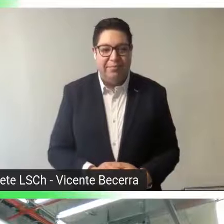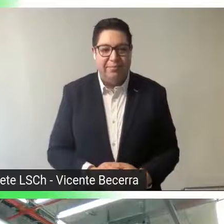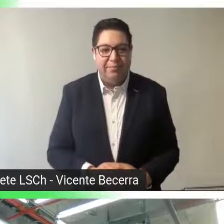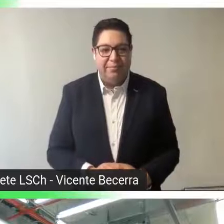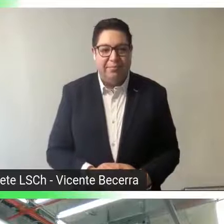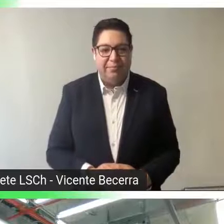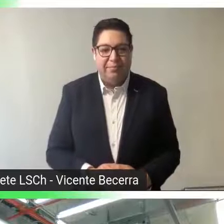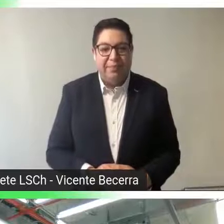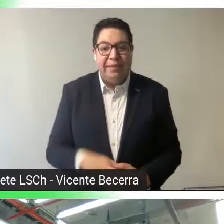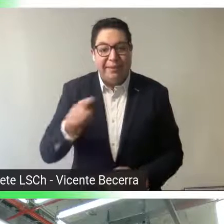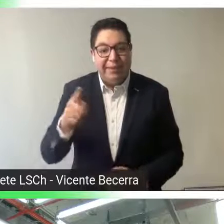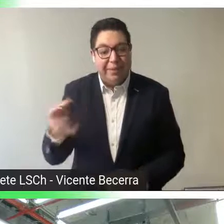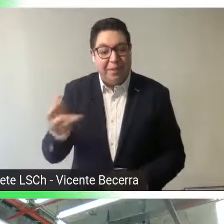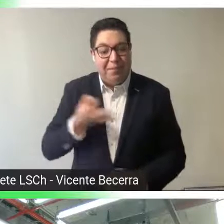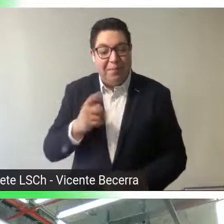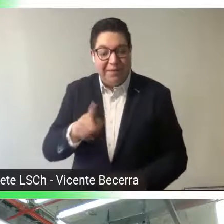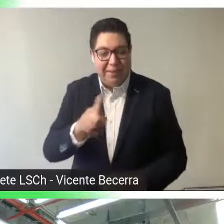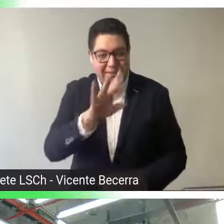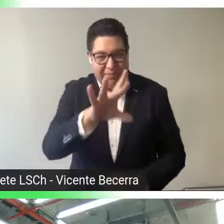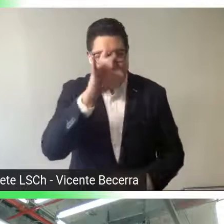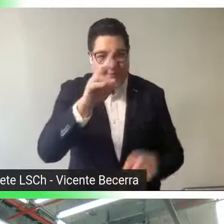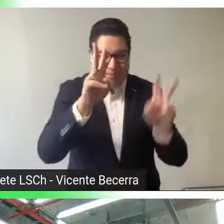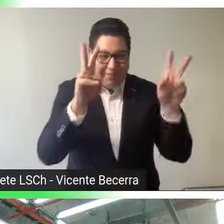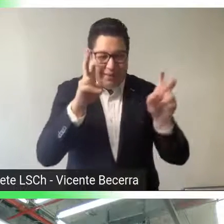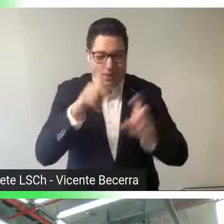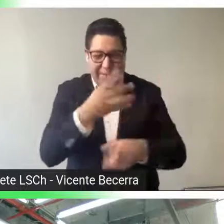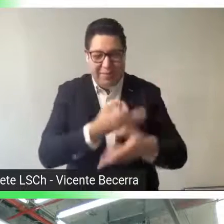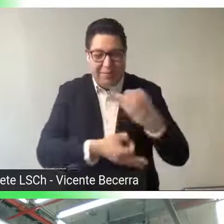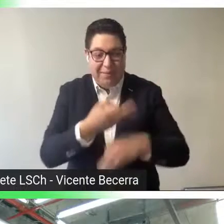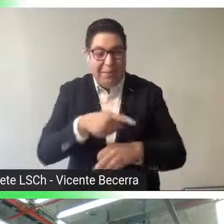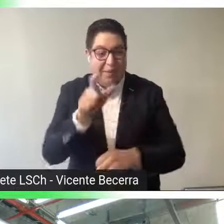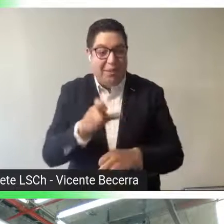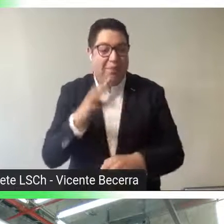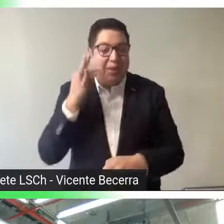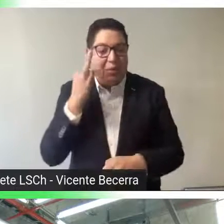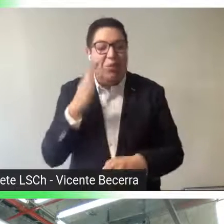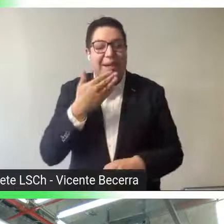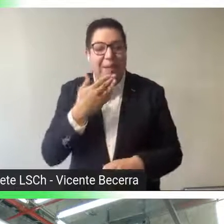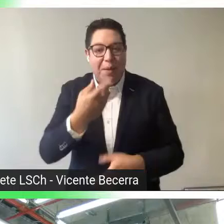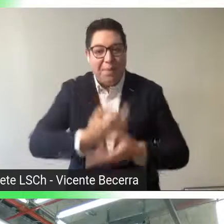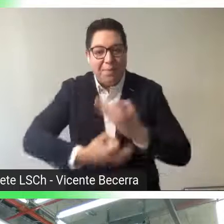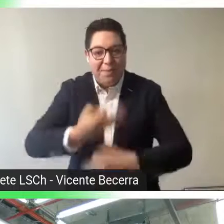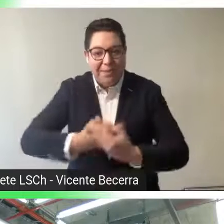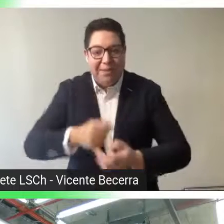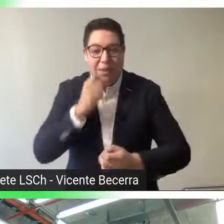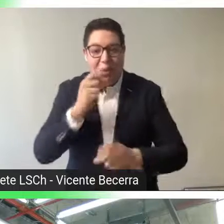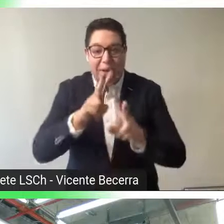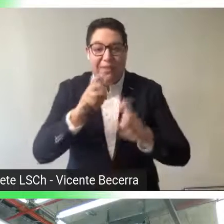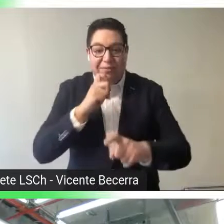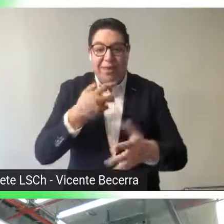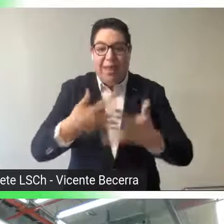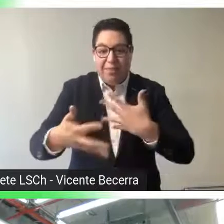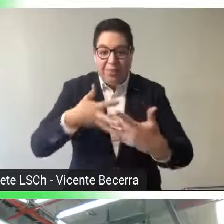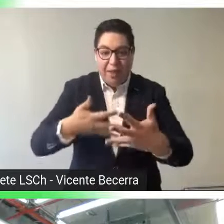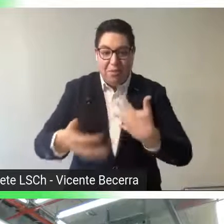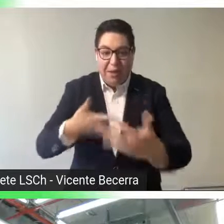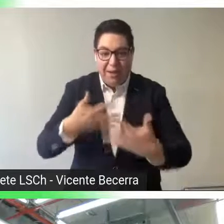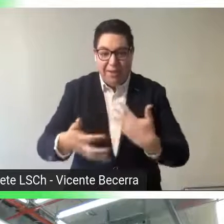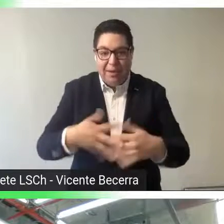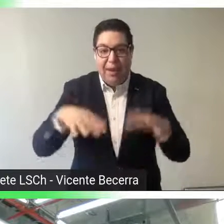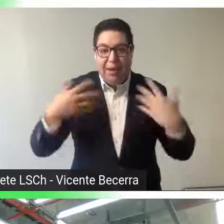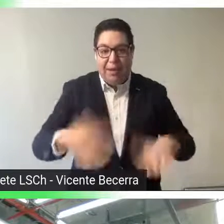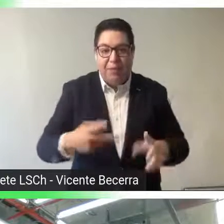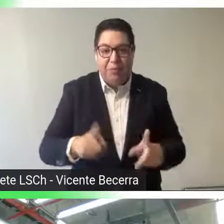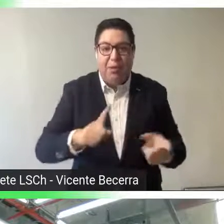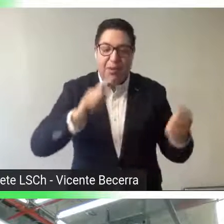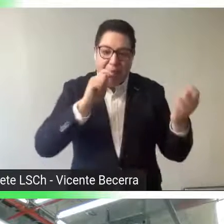Creo que el punto que tú tocas, y que también lo decía la subsecretaria, que es que la transparencia juega un rol cuando cambiamos